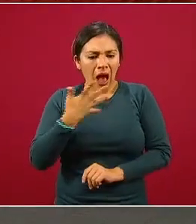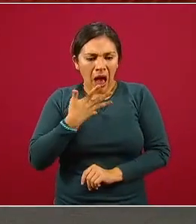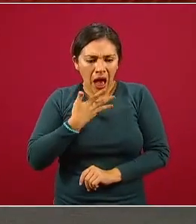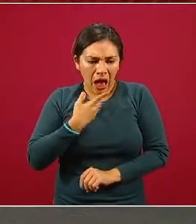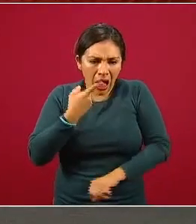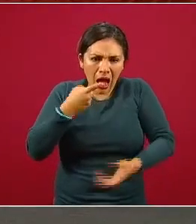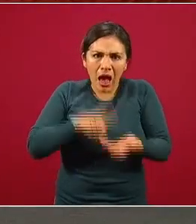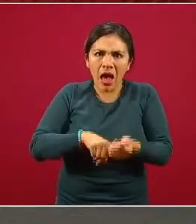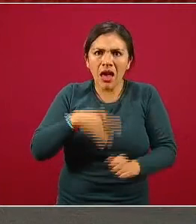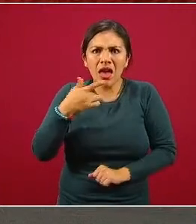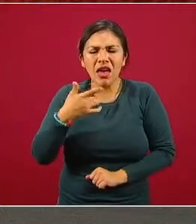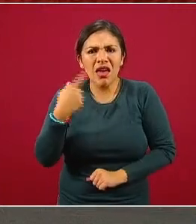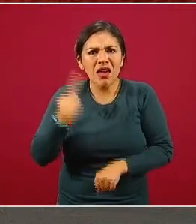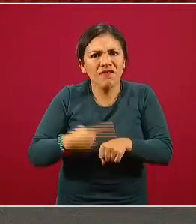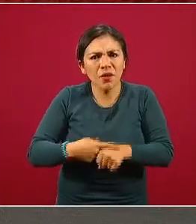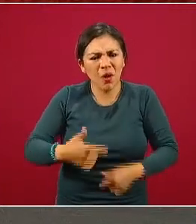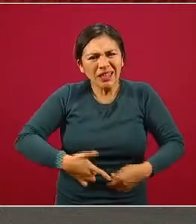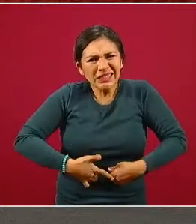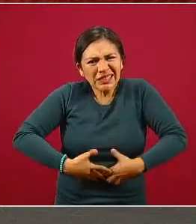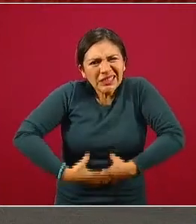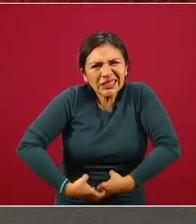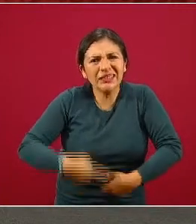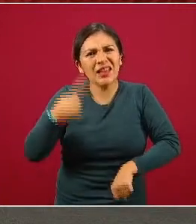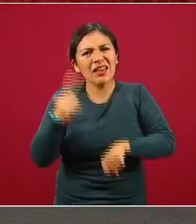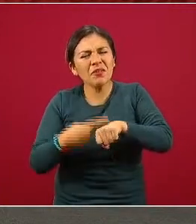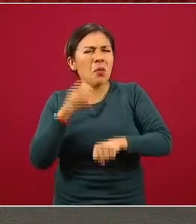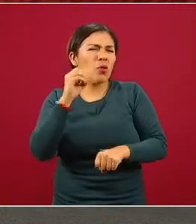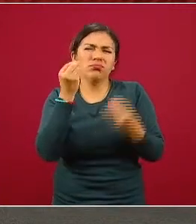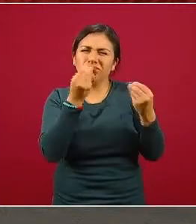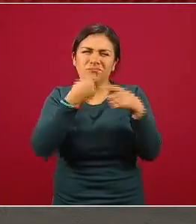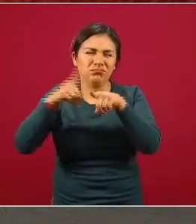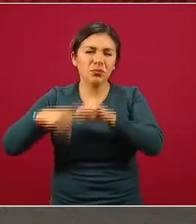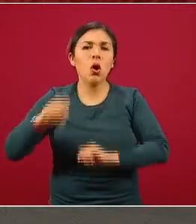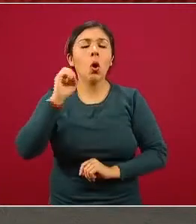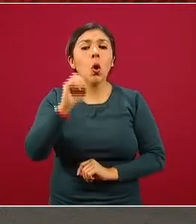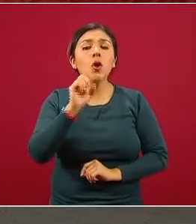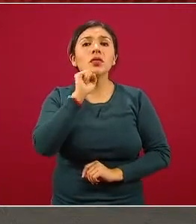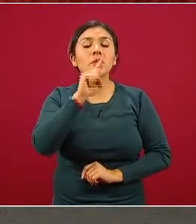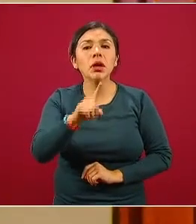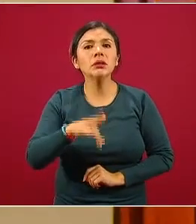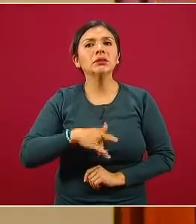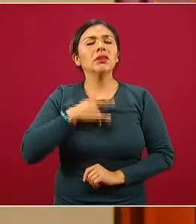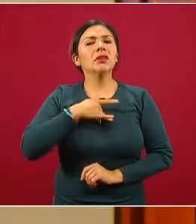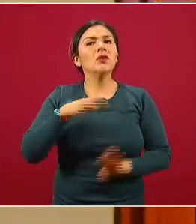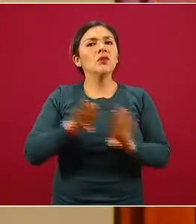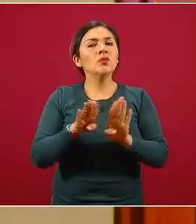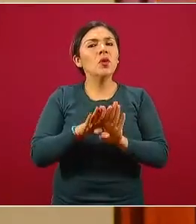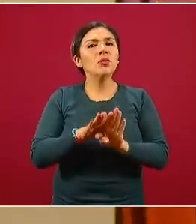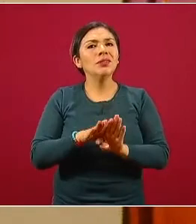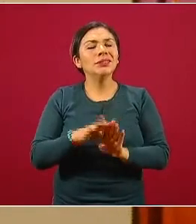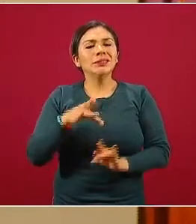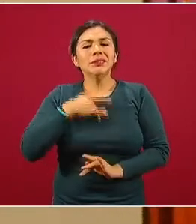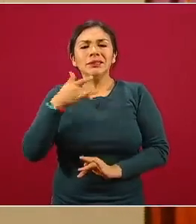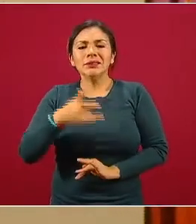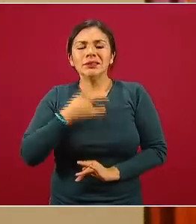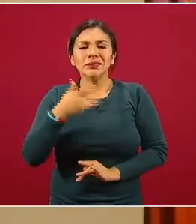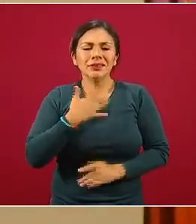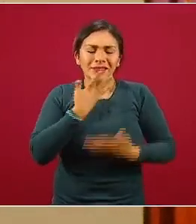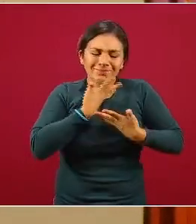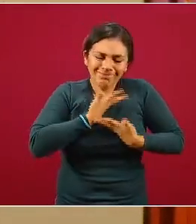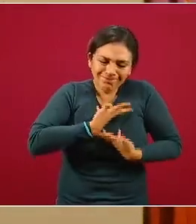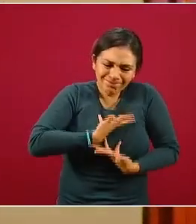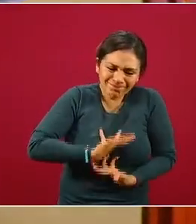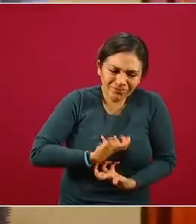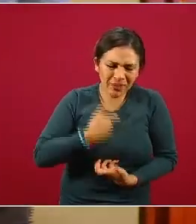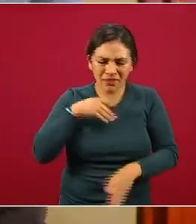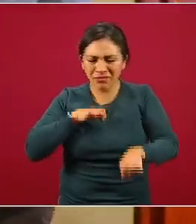hay dolores gastrointestinales, etcétera, y hay una alteración afectiva importante. Empiezan a sentir mucha frustración